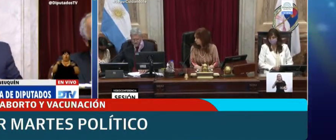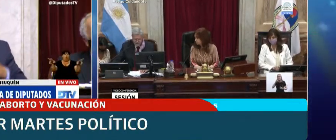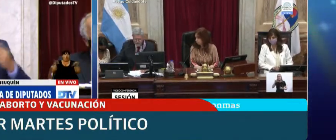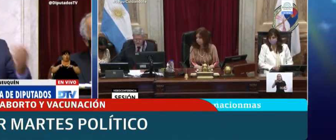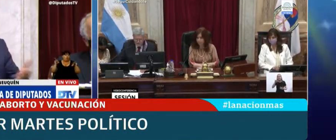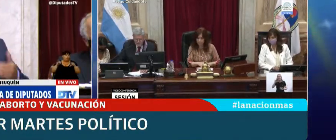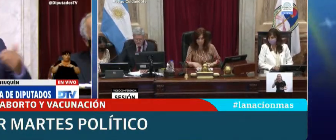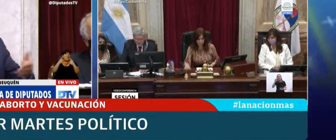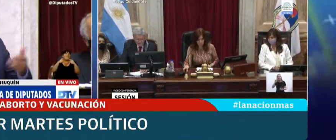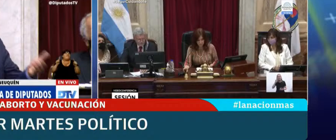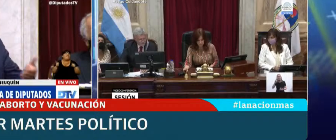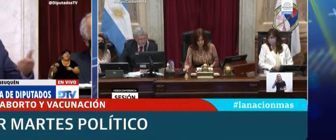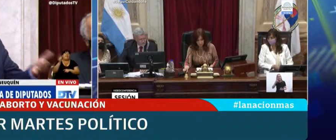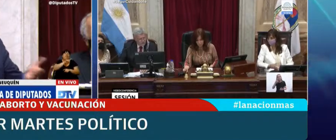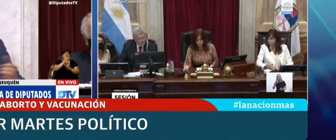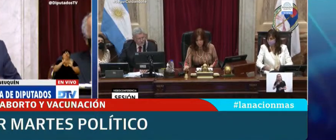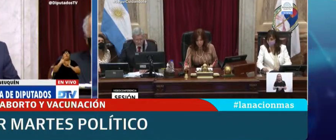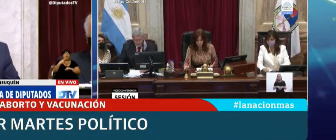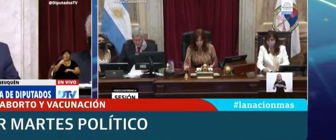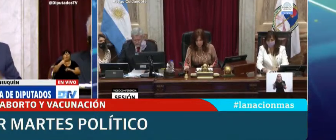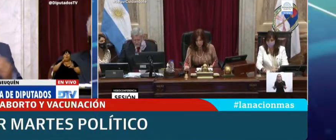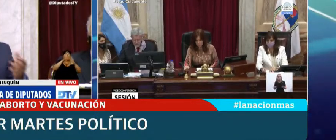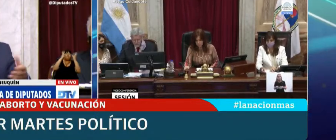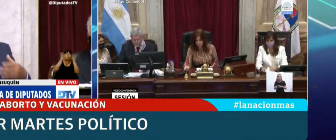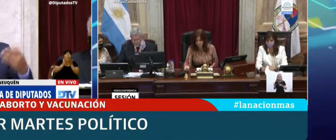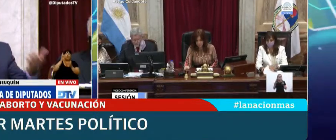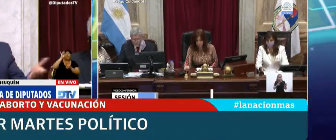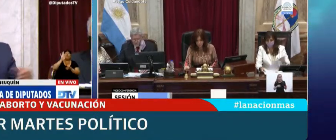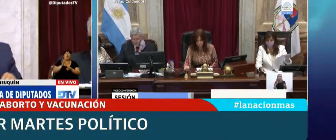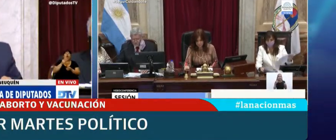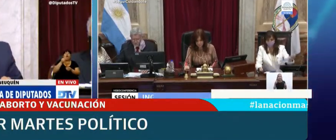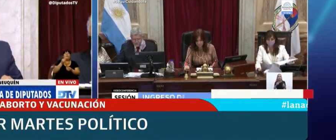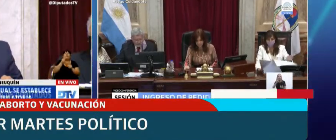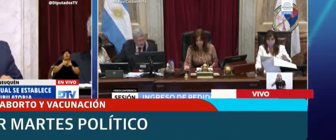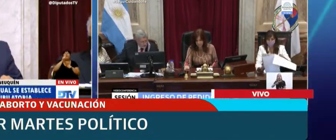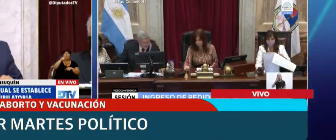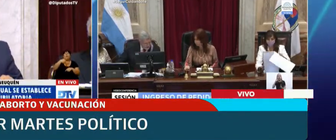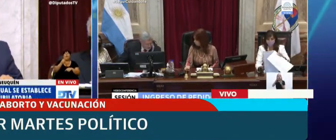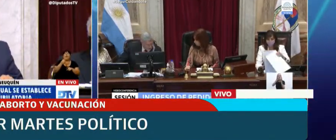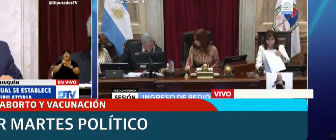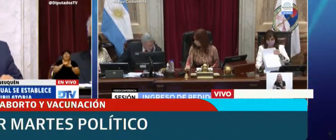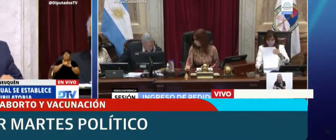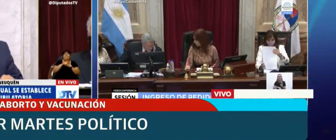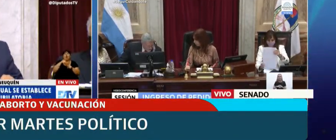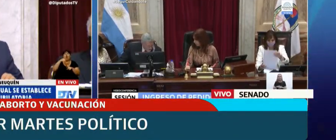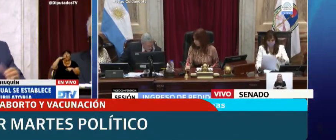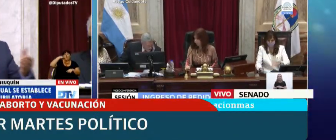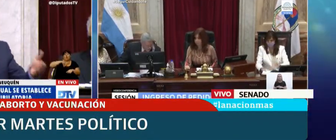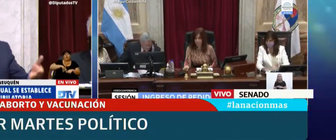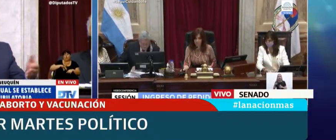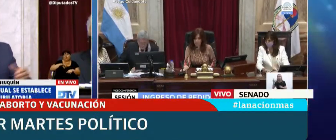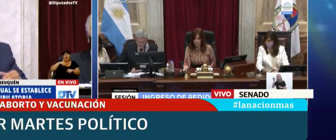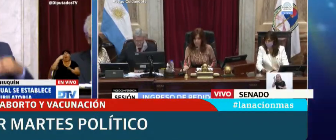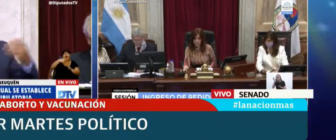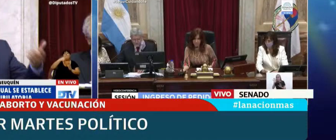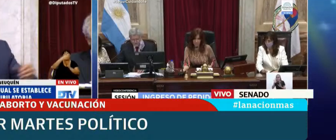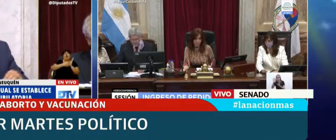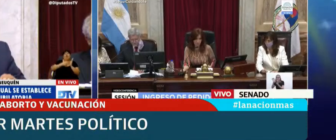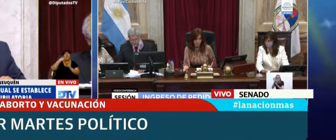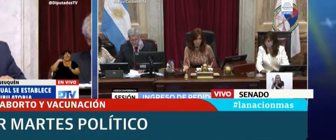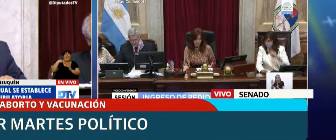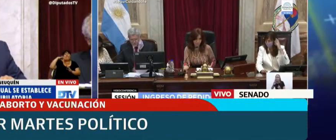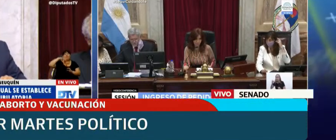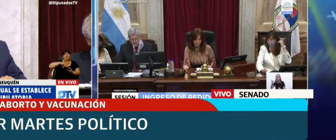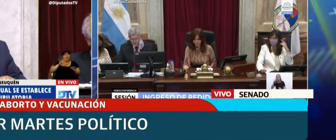hoy martes y arrancó a nivel nacional claramente es parte de una apuesta del gobierno por tratar de cerrar el año con